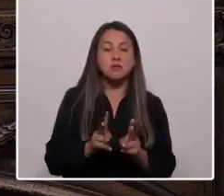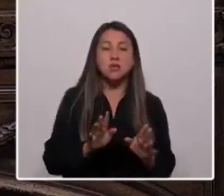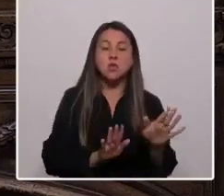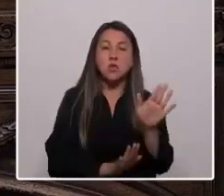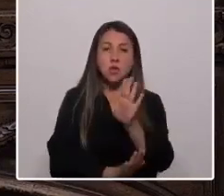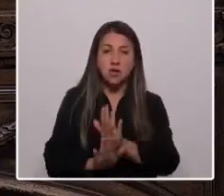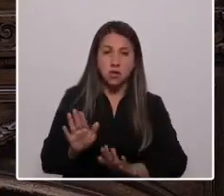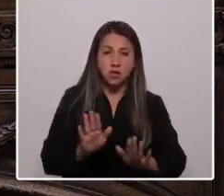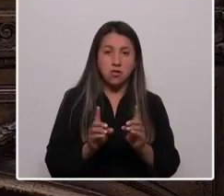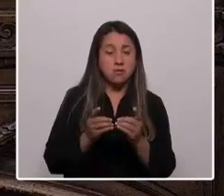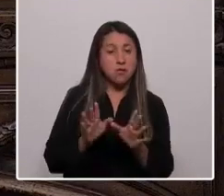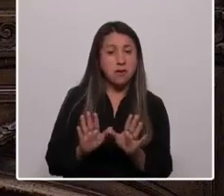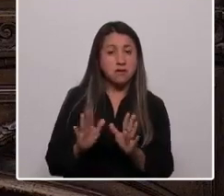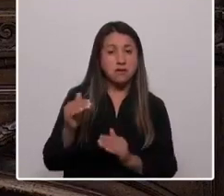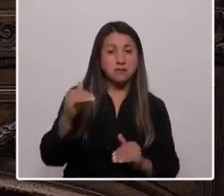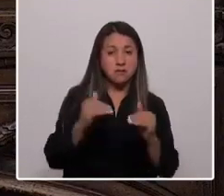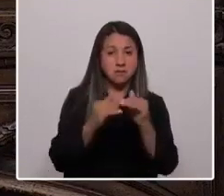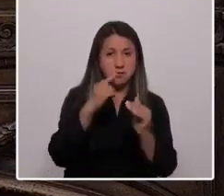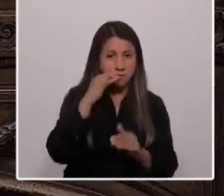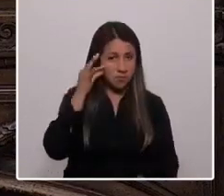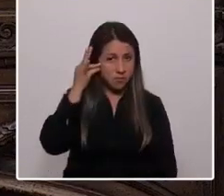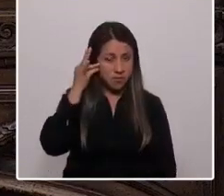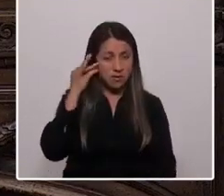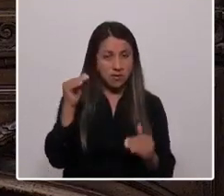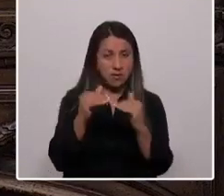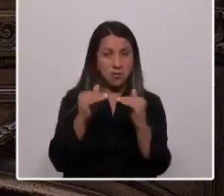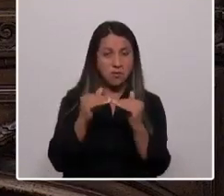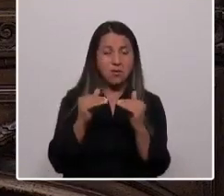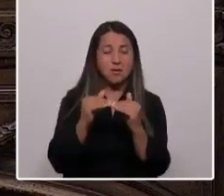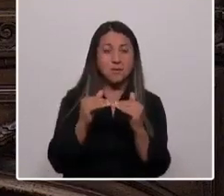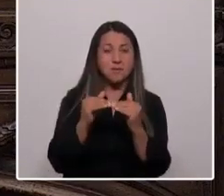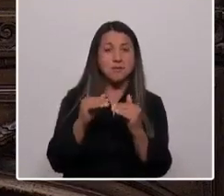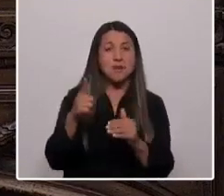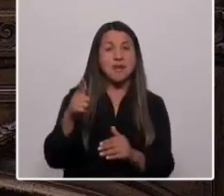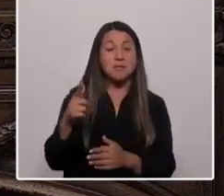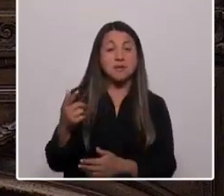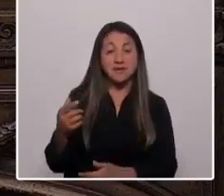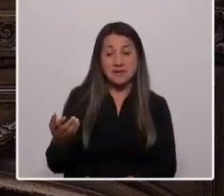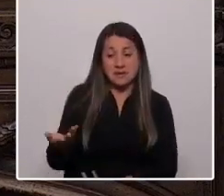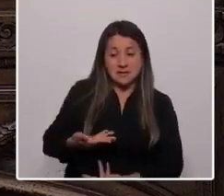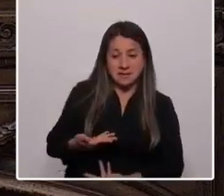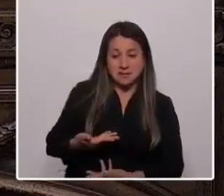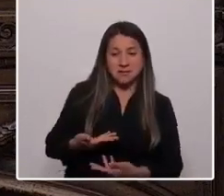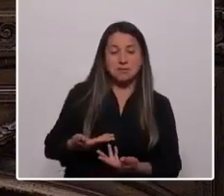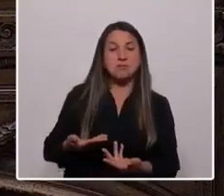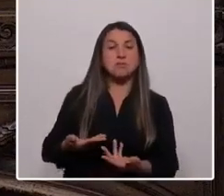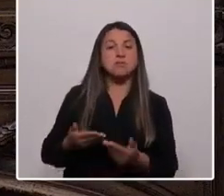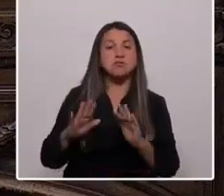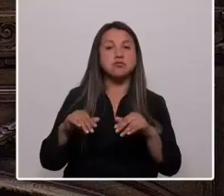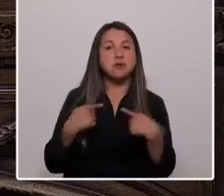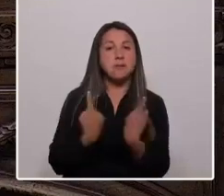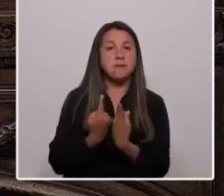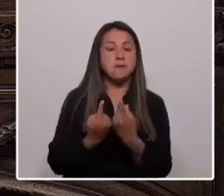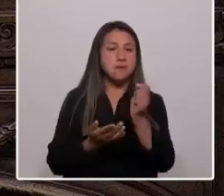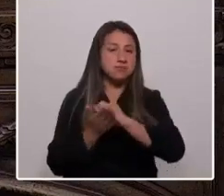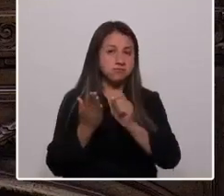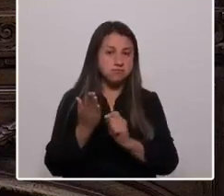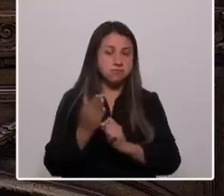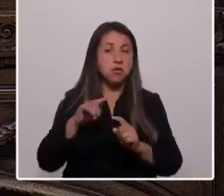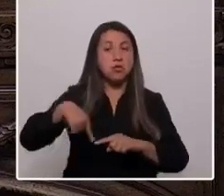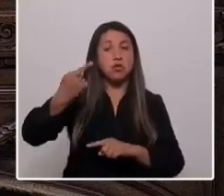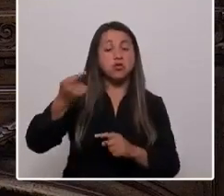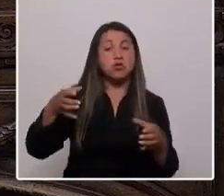democracia paritaria el lápiz que recibimos es para darnos a nosotras mismas pero también a las generaciones que vienen una